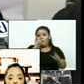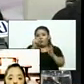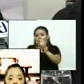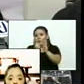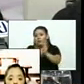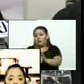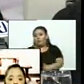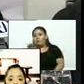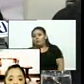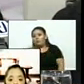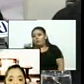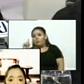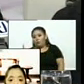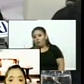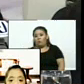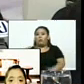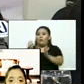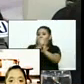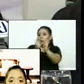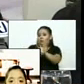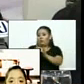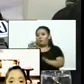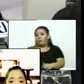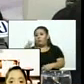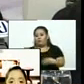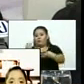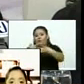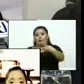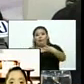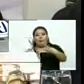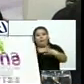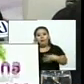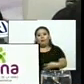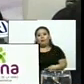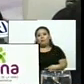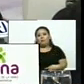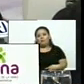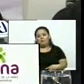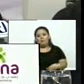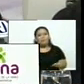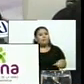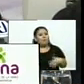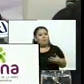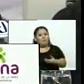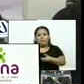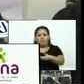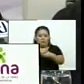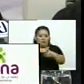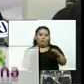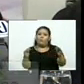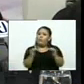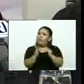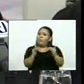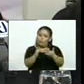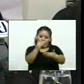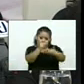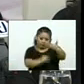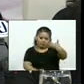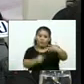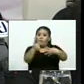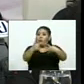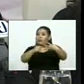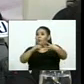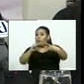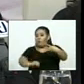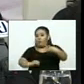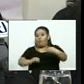artículos 51 y 52 de la LEPINA, tan vinculante como las normas del Código Penal